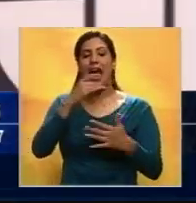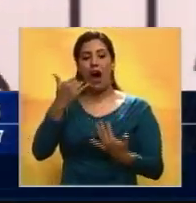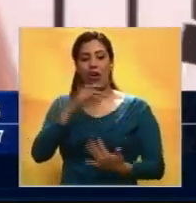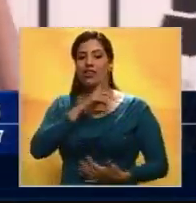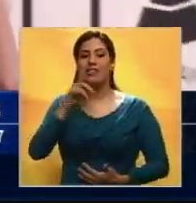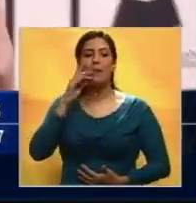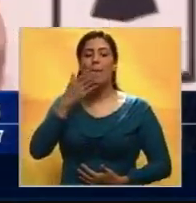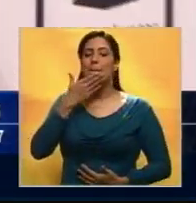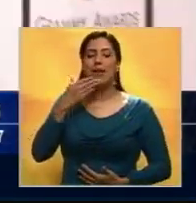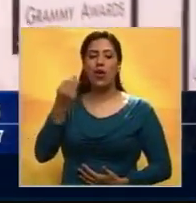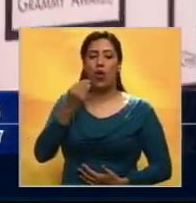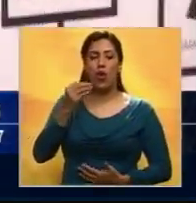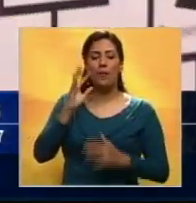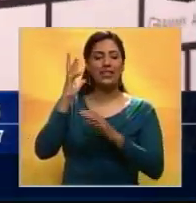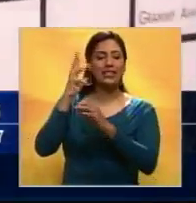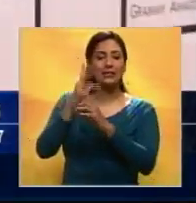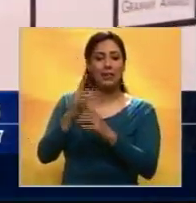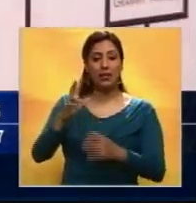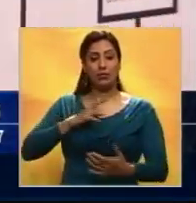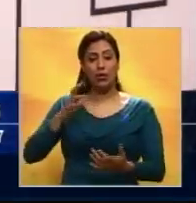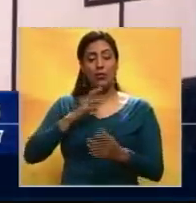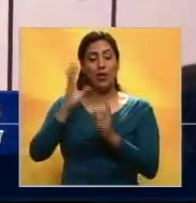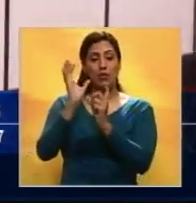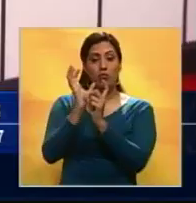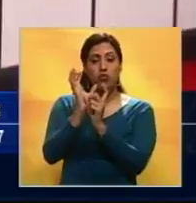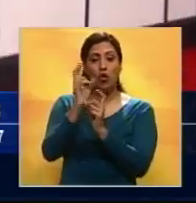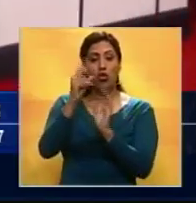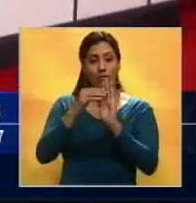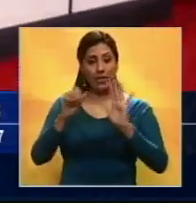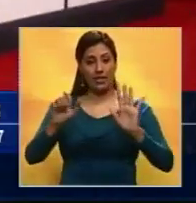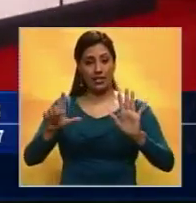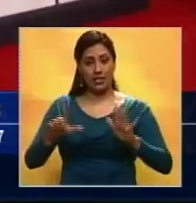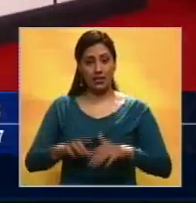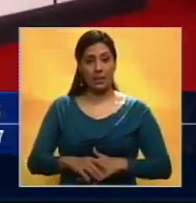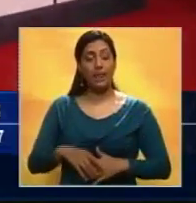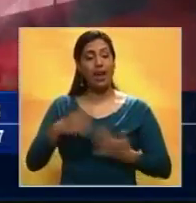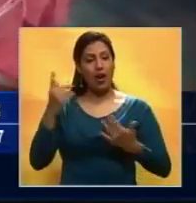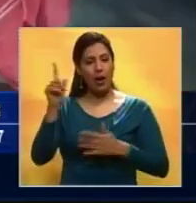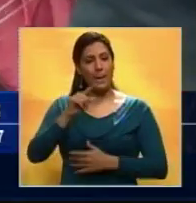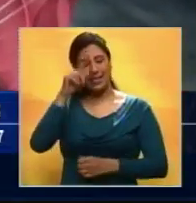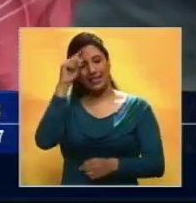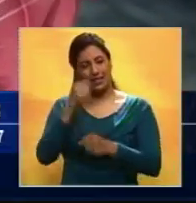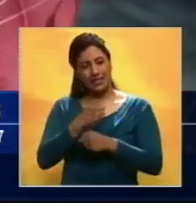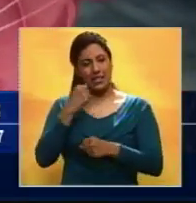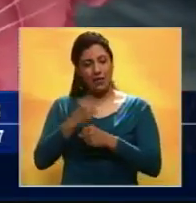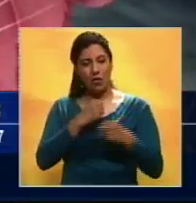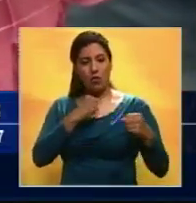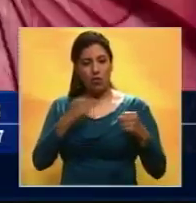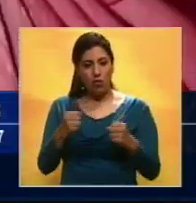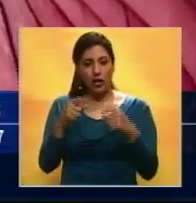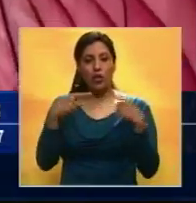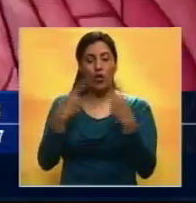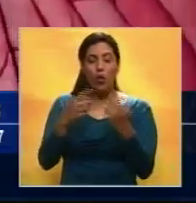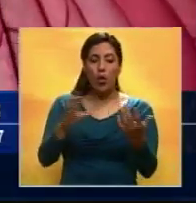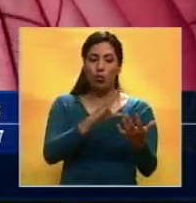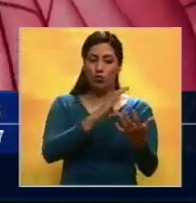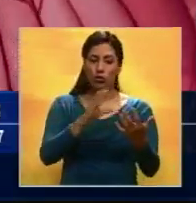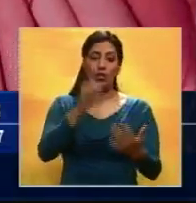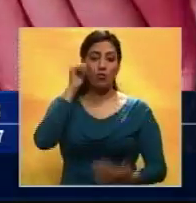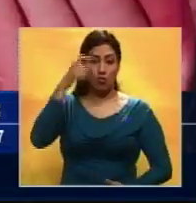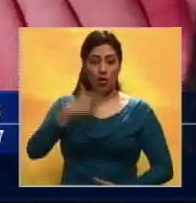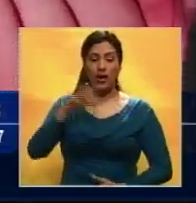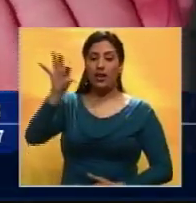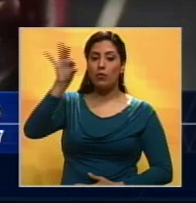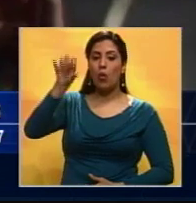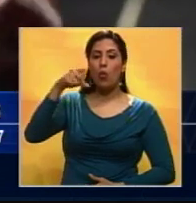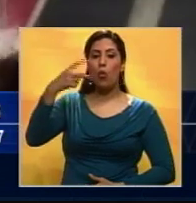nada más y nada menos que en la esperadísima gala de los Premios Grammy 2017. Tras unos meses trabajando intensamente en el estudio musical, la artista ha